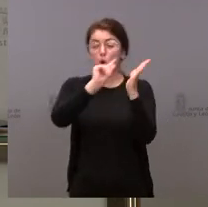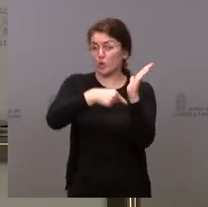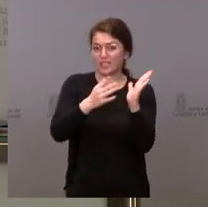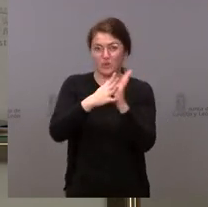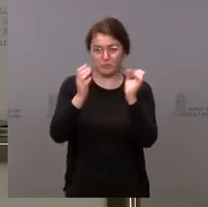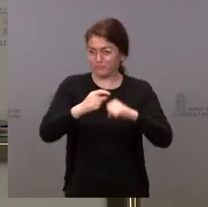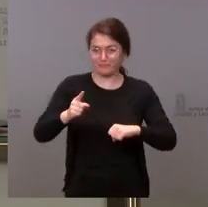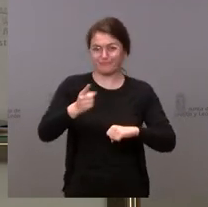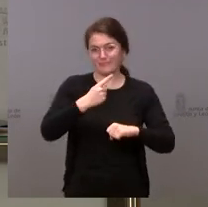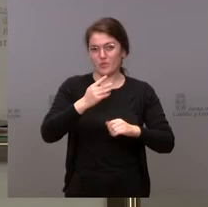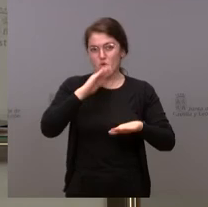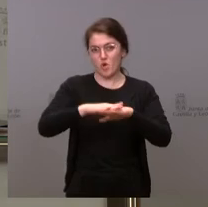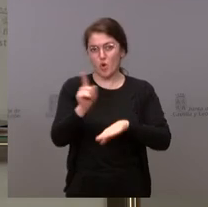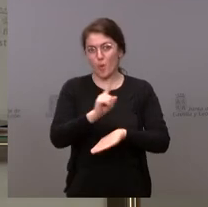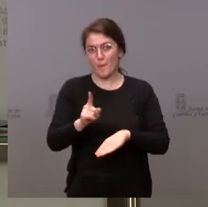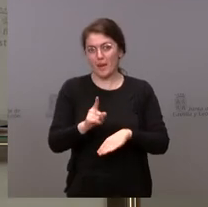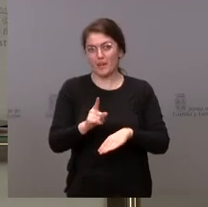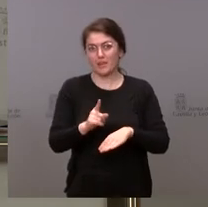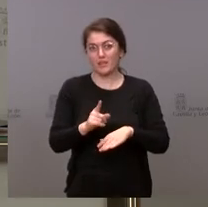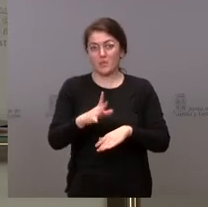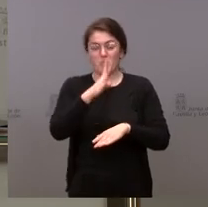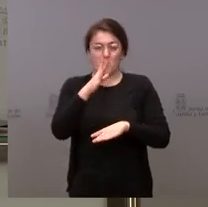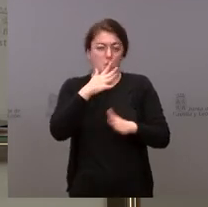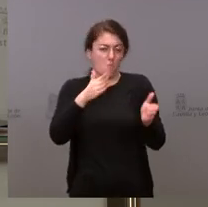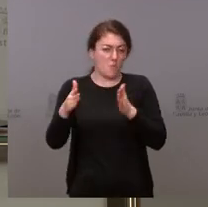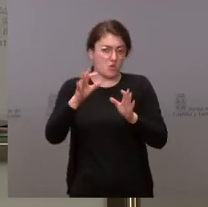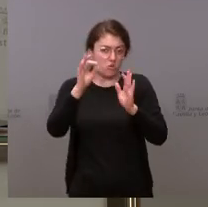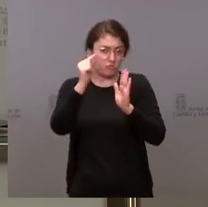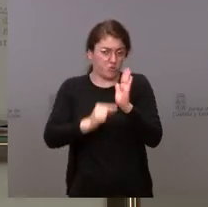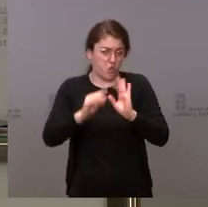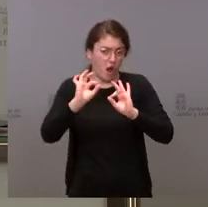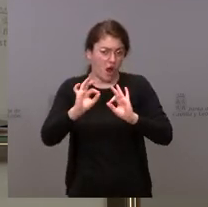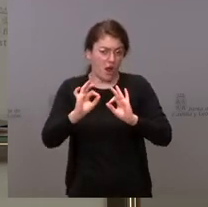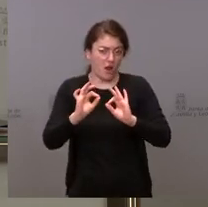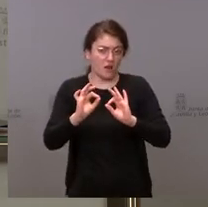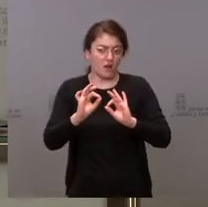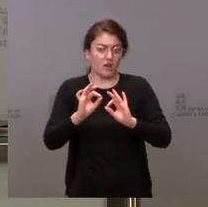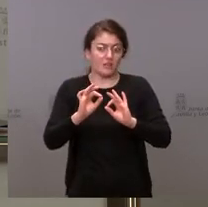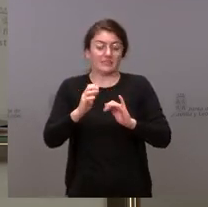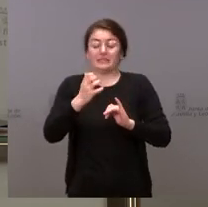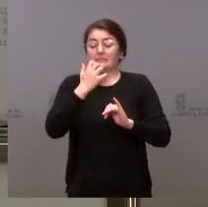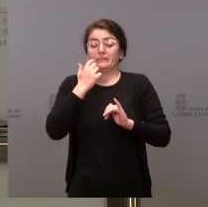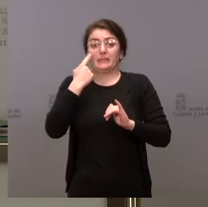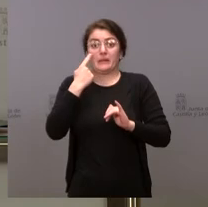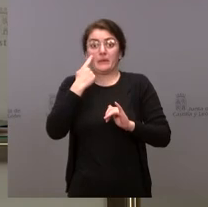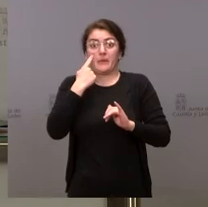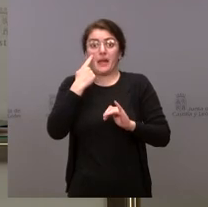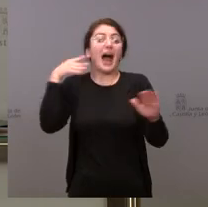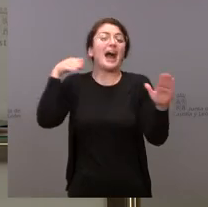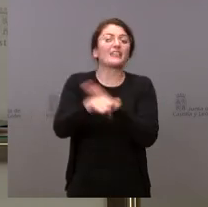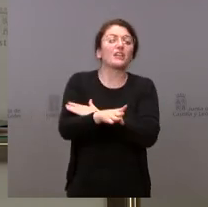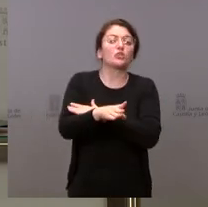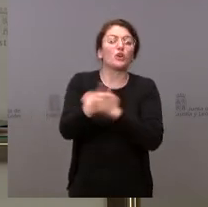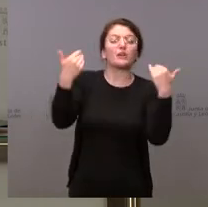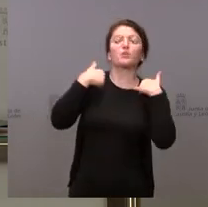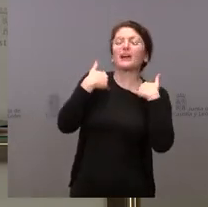en algunos momentos puntuales en estos puntos de test o también corresponde a la empresa el control a los accesos y se están viendo imágenes